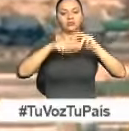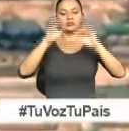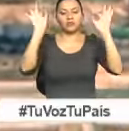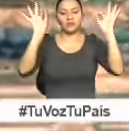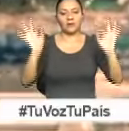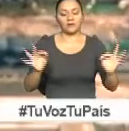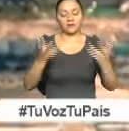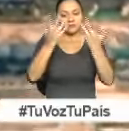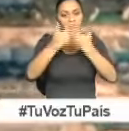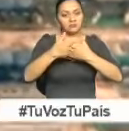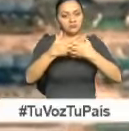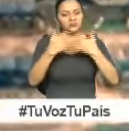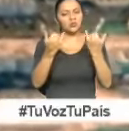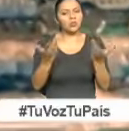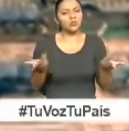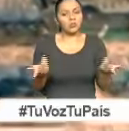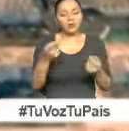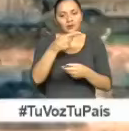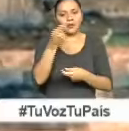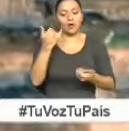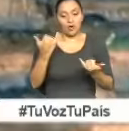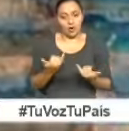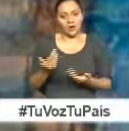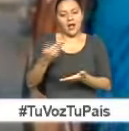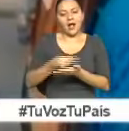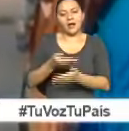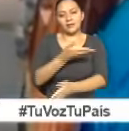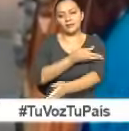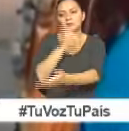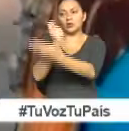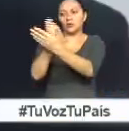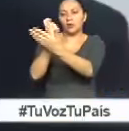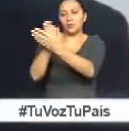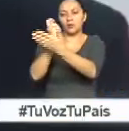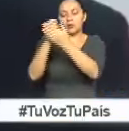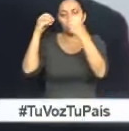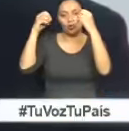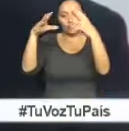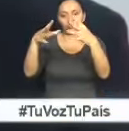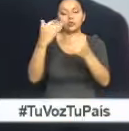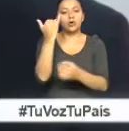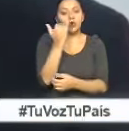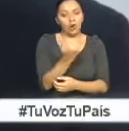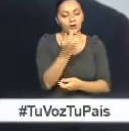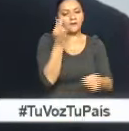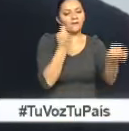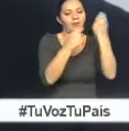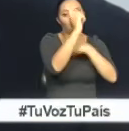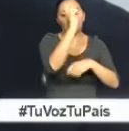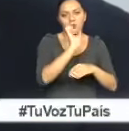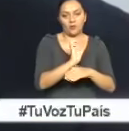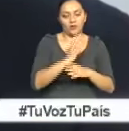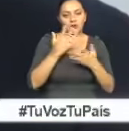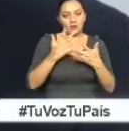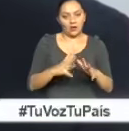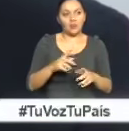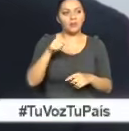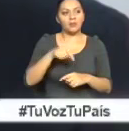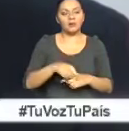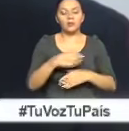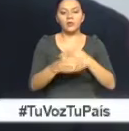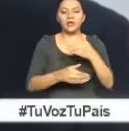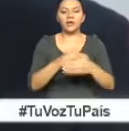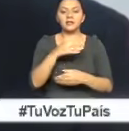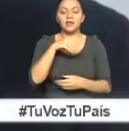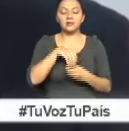que el Ecuador sea un país exportador de energía eléctrica. Con la central sopladora al año vamos a dejar de emitir más de 1 millón